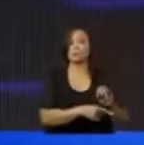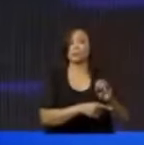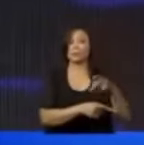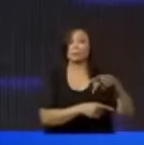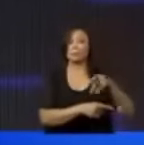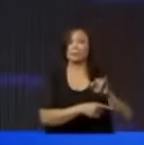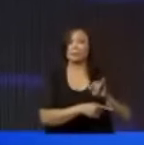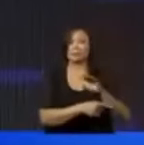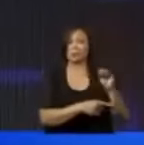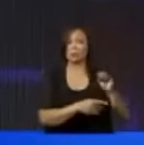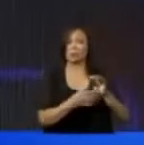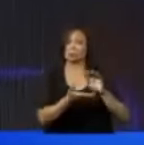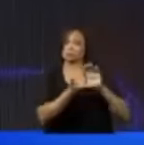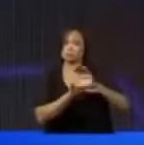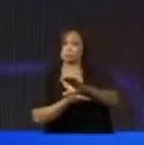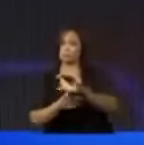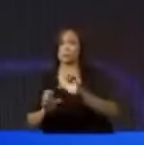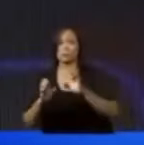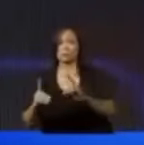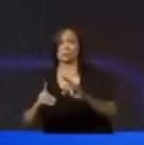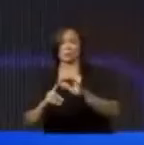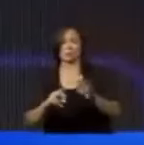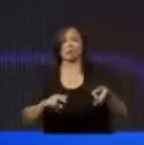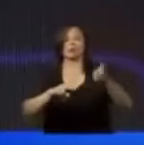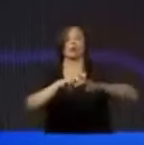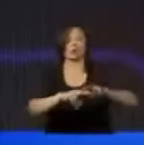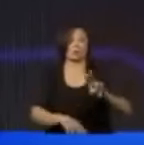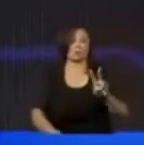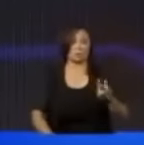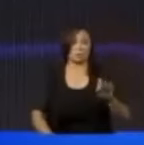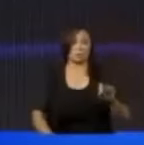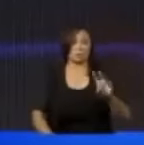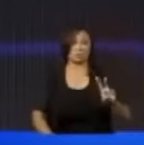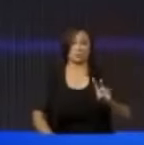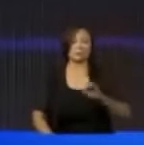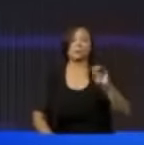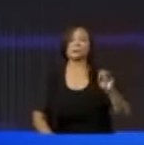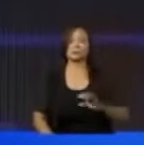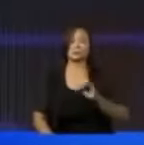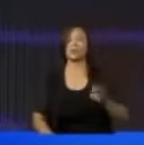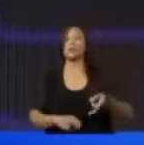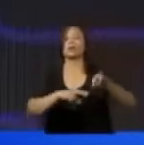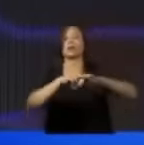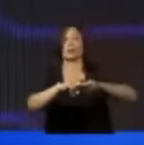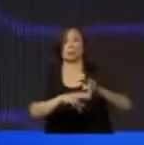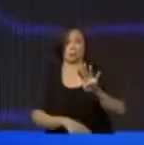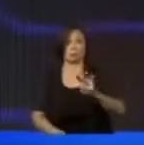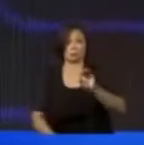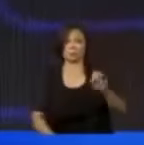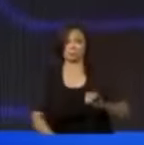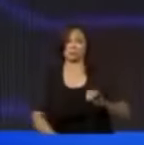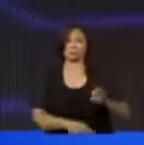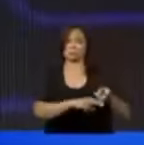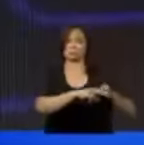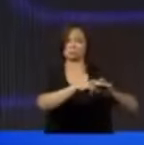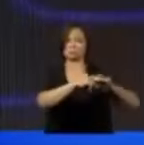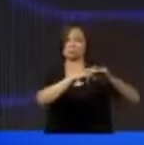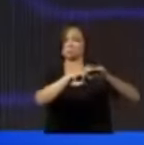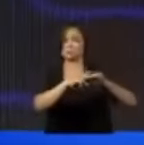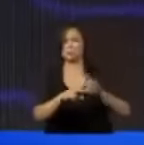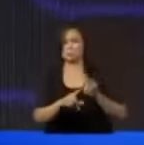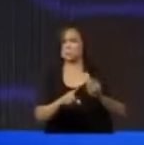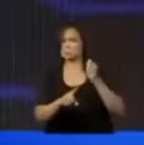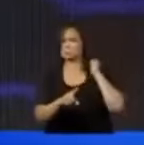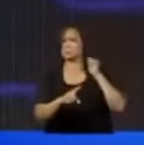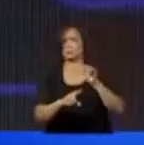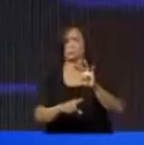1.2% del PIB como inversión en educación. Lo llevamos a 2.7% y luego se llevó al 4%. Nunca me opuse